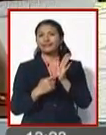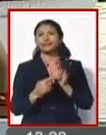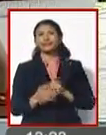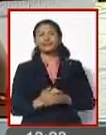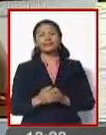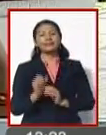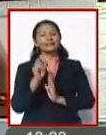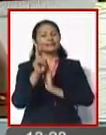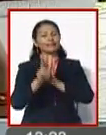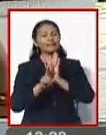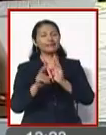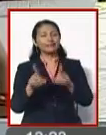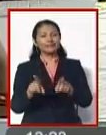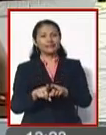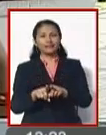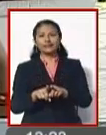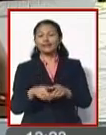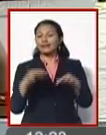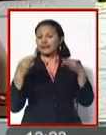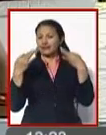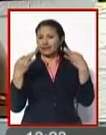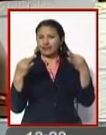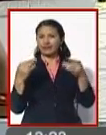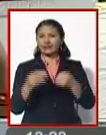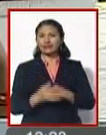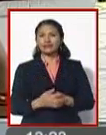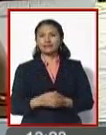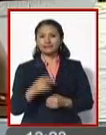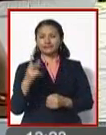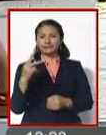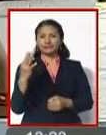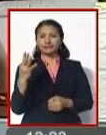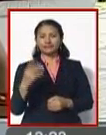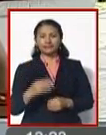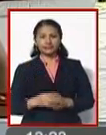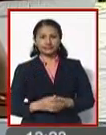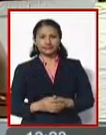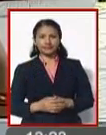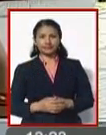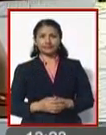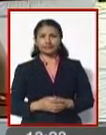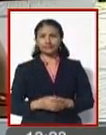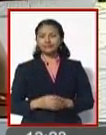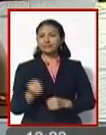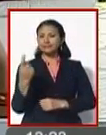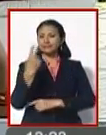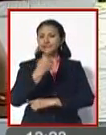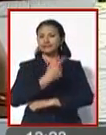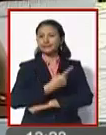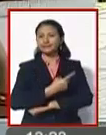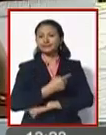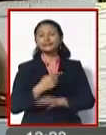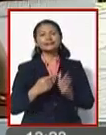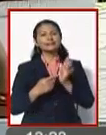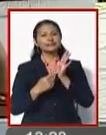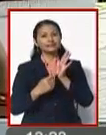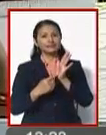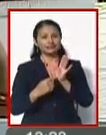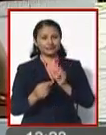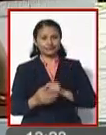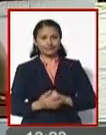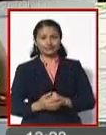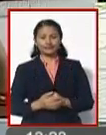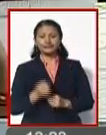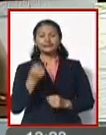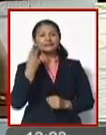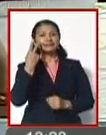a mostrar imágenes justamente del festejo que quiso hacer la Red Bolivisión en la revista El Día, donde les doy un adelanto. Muy